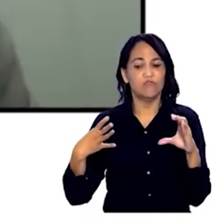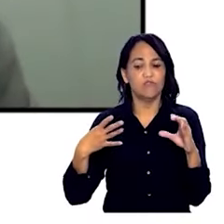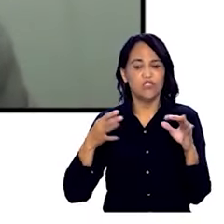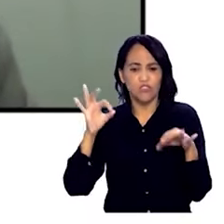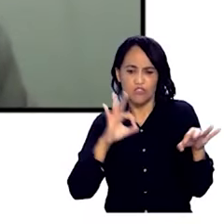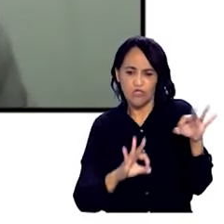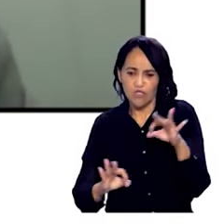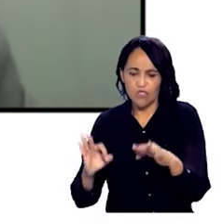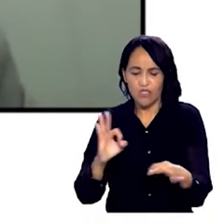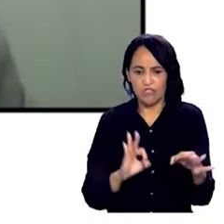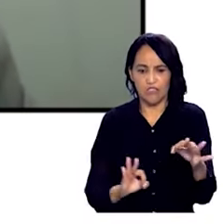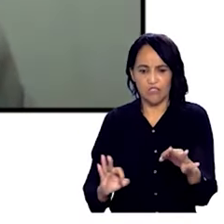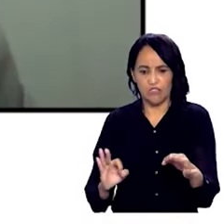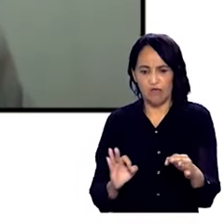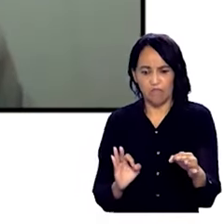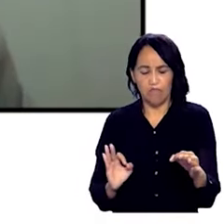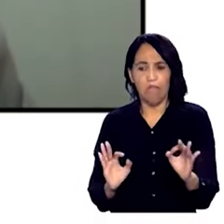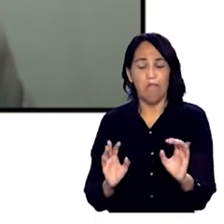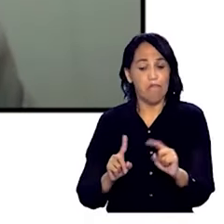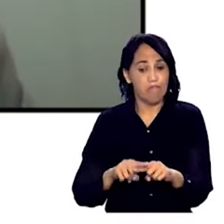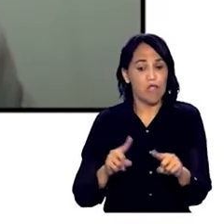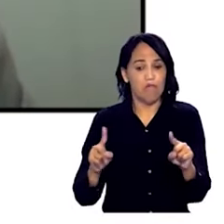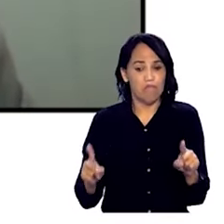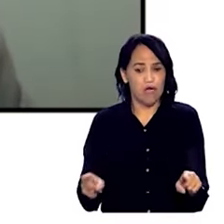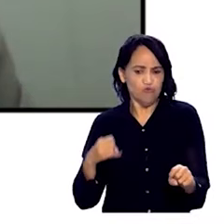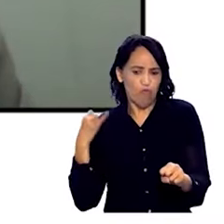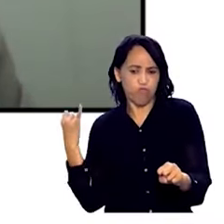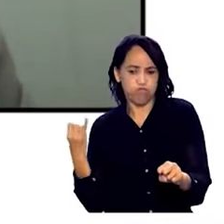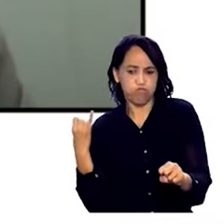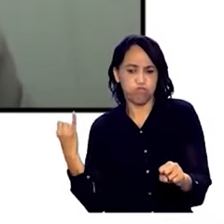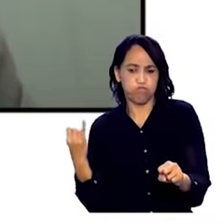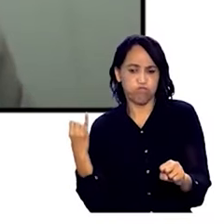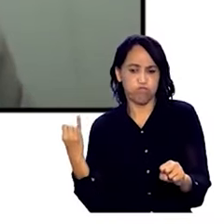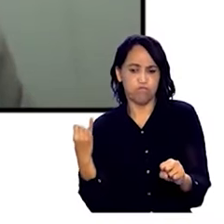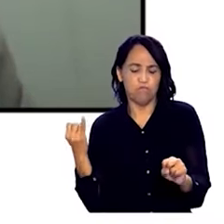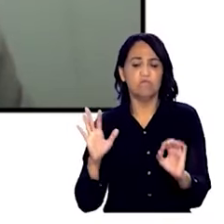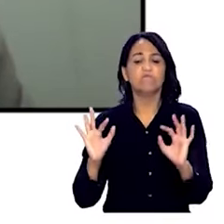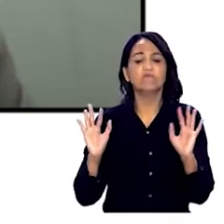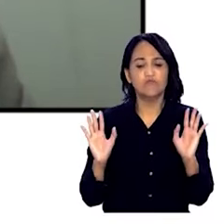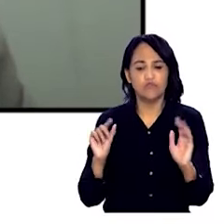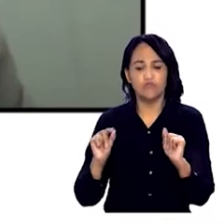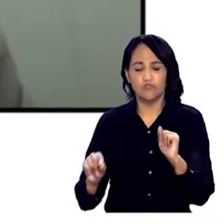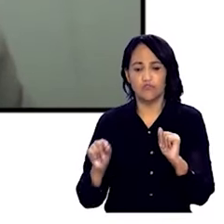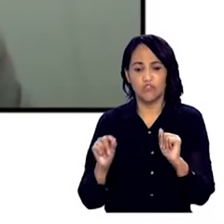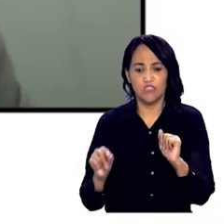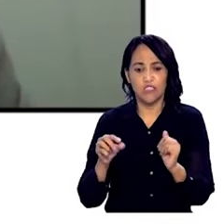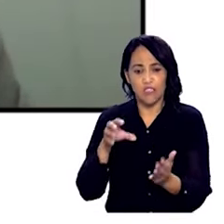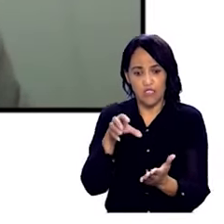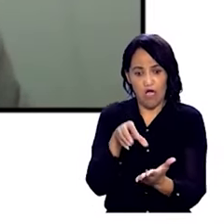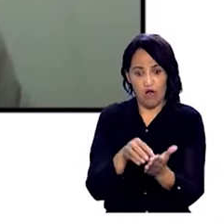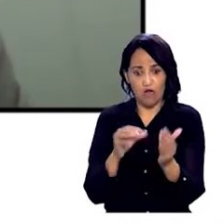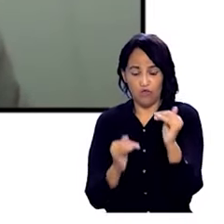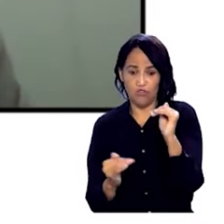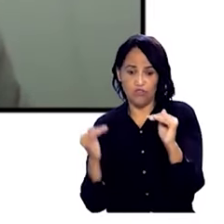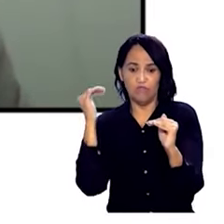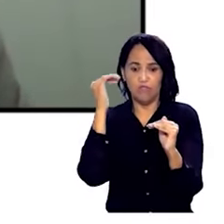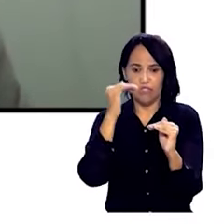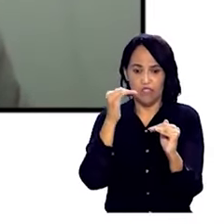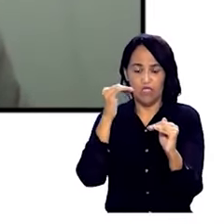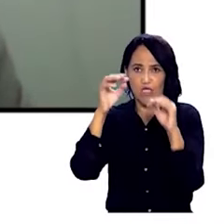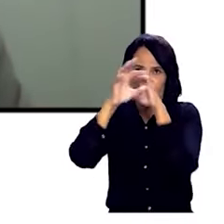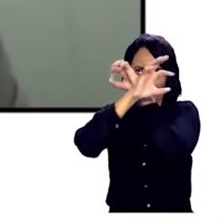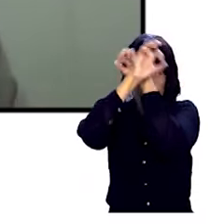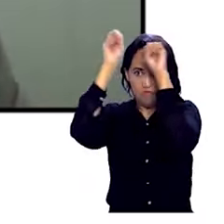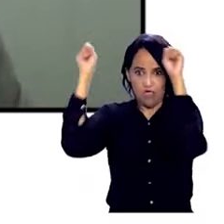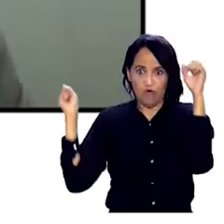peric hasta lo aquí dicho la corte Suprema es un tribunal de útima instancia que tiene función constitucional